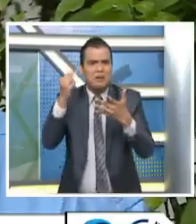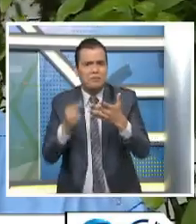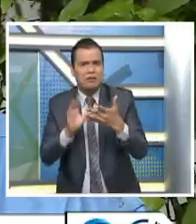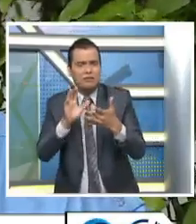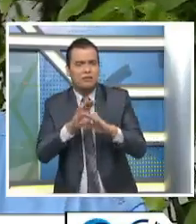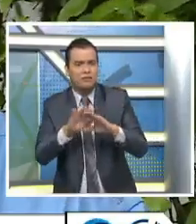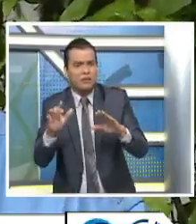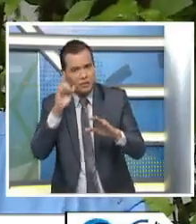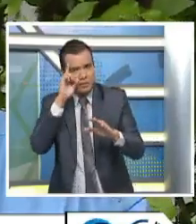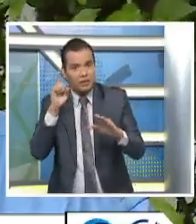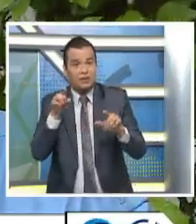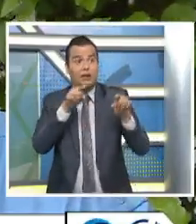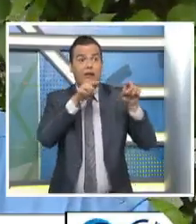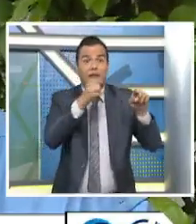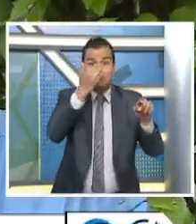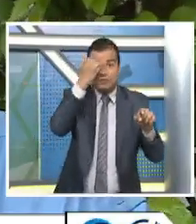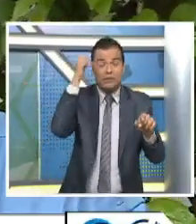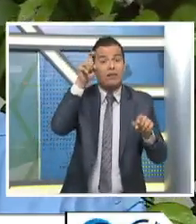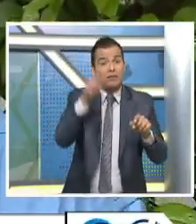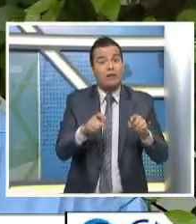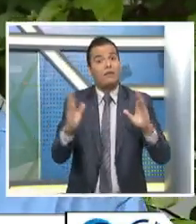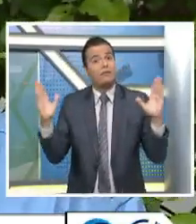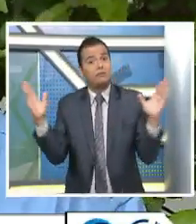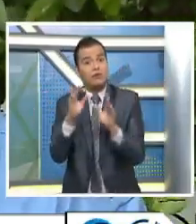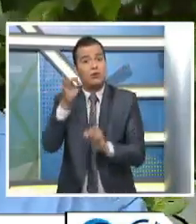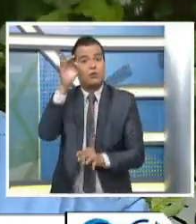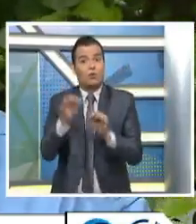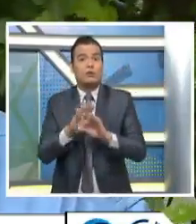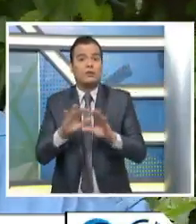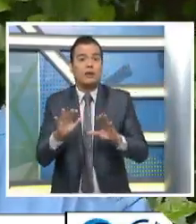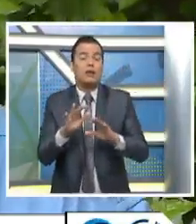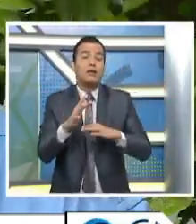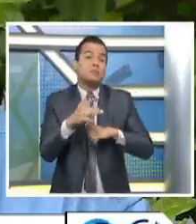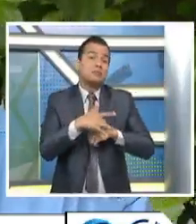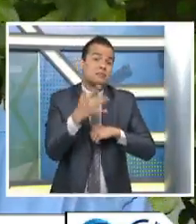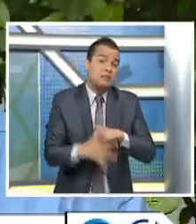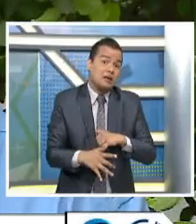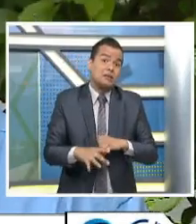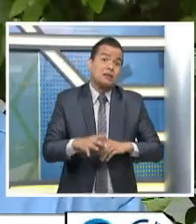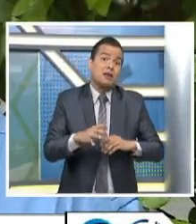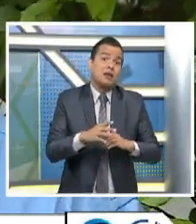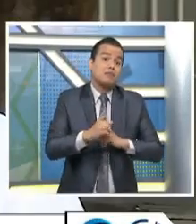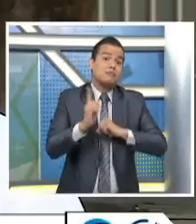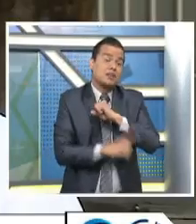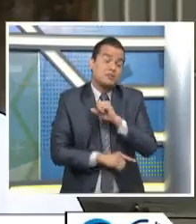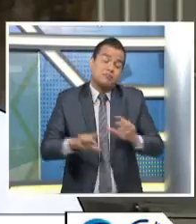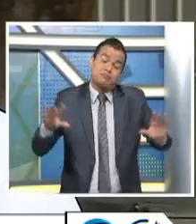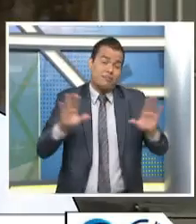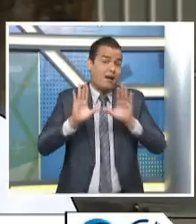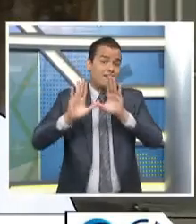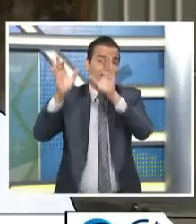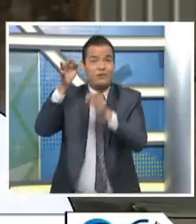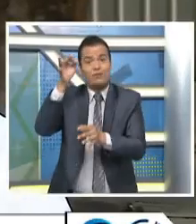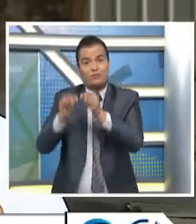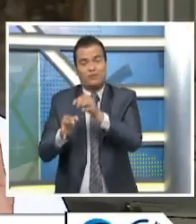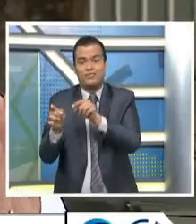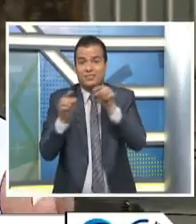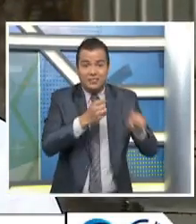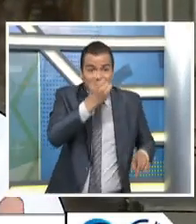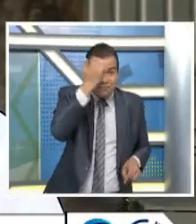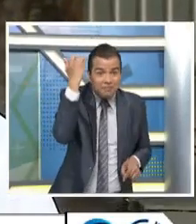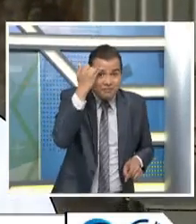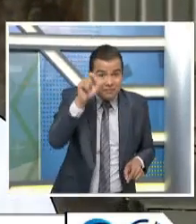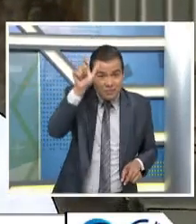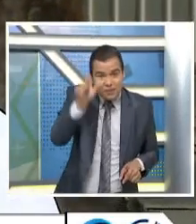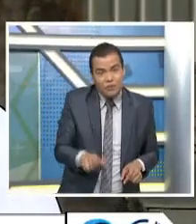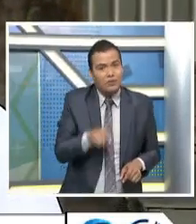podemos desviar. Jorge Iván debe enfrentar la justicia, que haya llegado tarde, como él dice, pero es la justicia. Jorge Iván Ospina